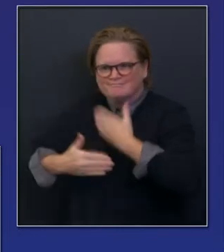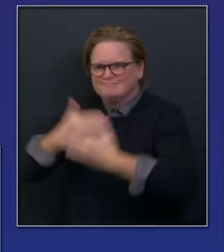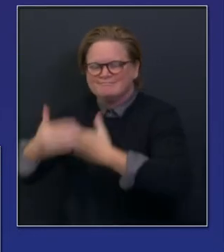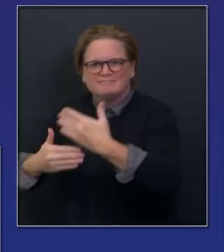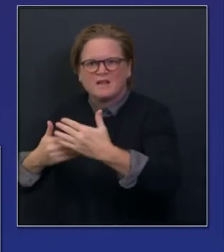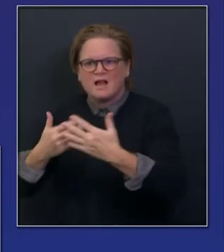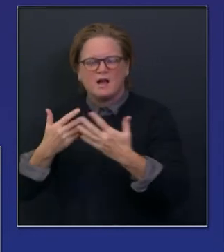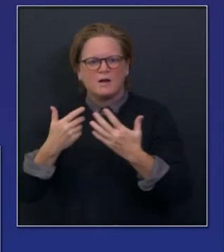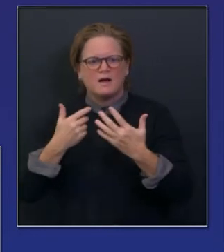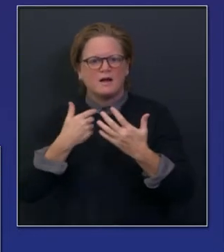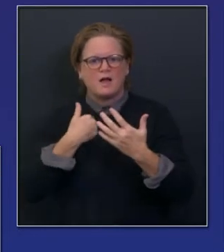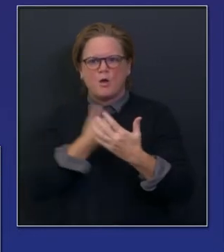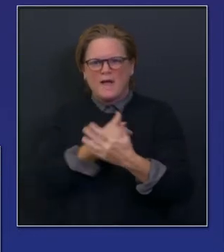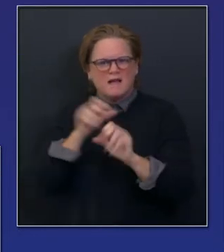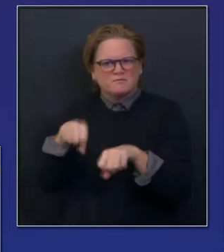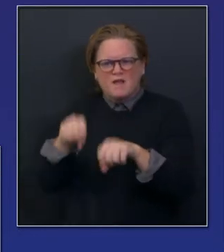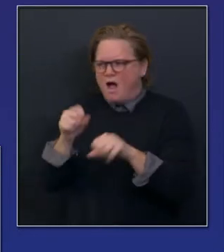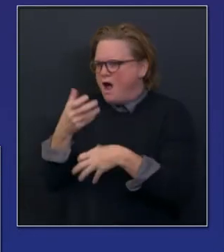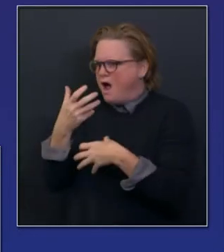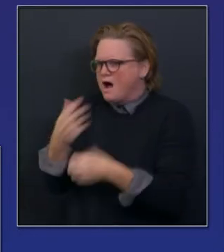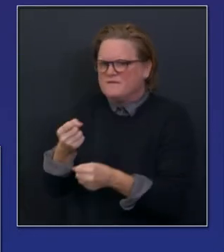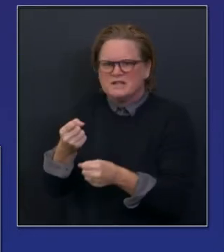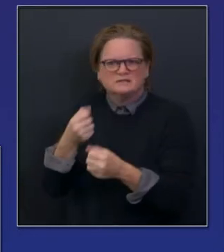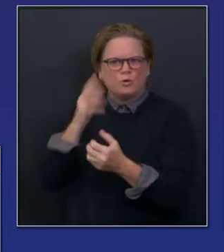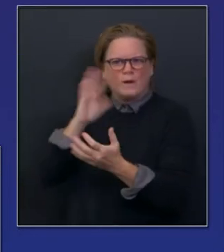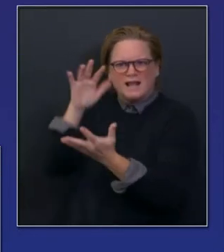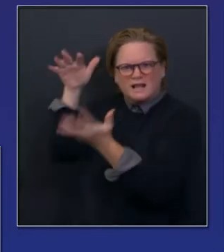a moverse, cobrar ímpetu,